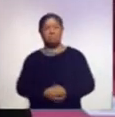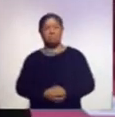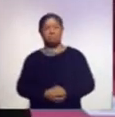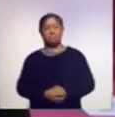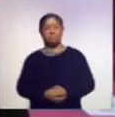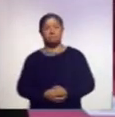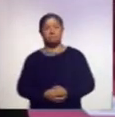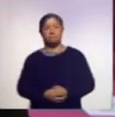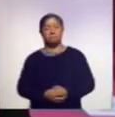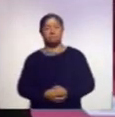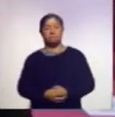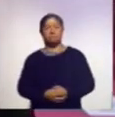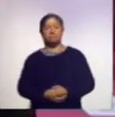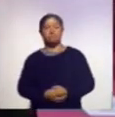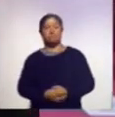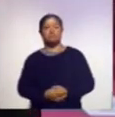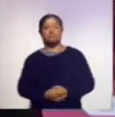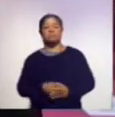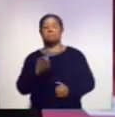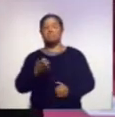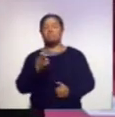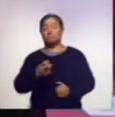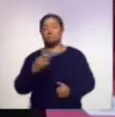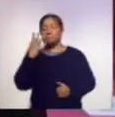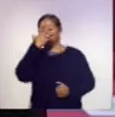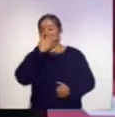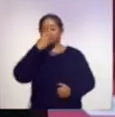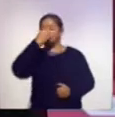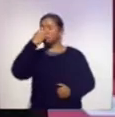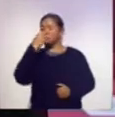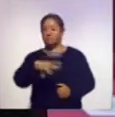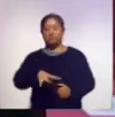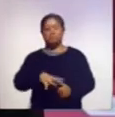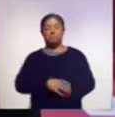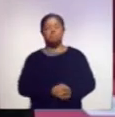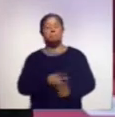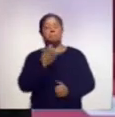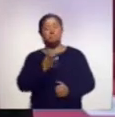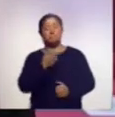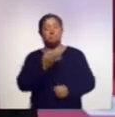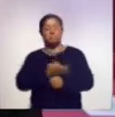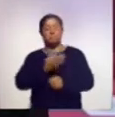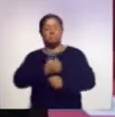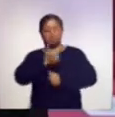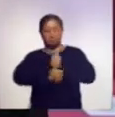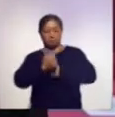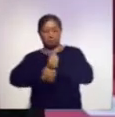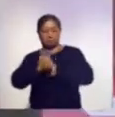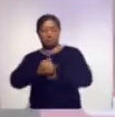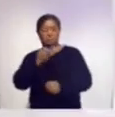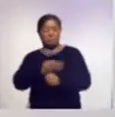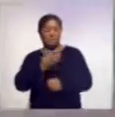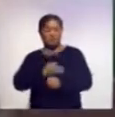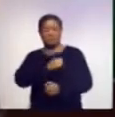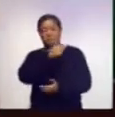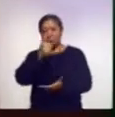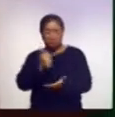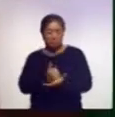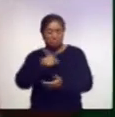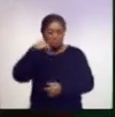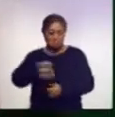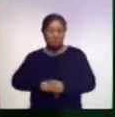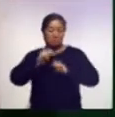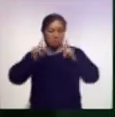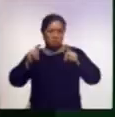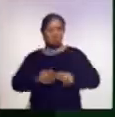pues bueno, es una maravilla este evento en este momento y en esta ciudad. Tlaxcala